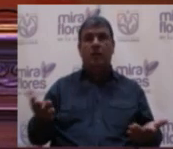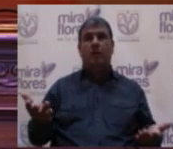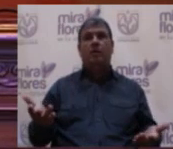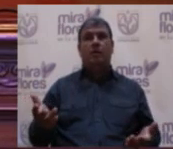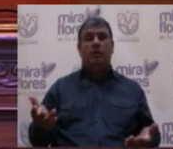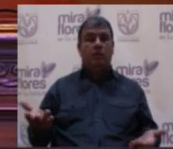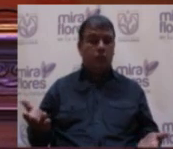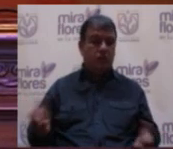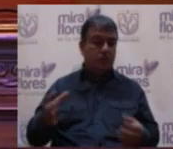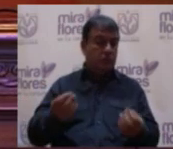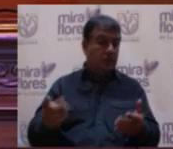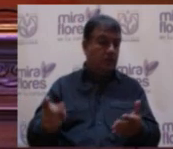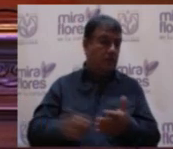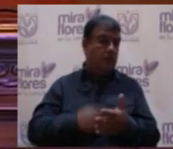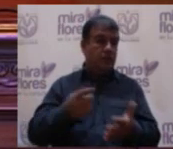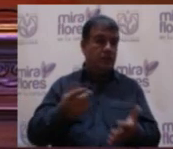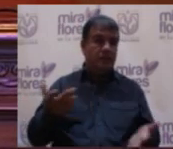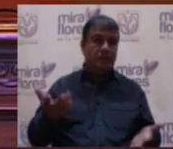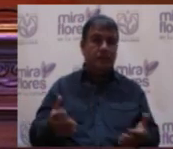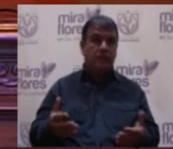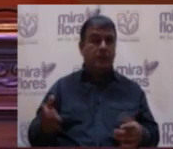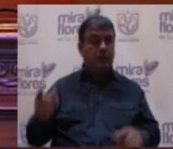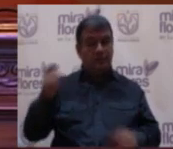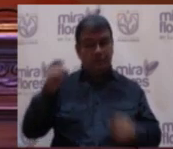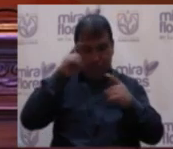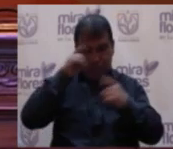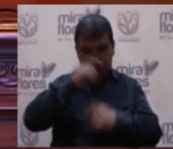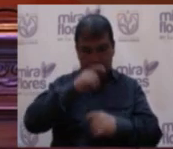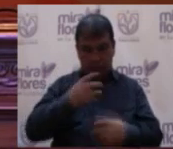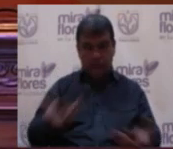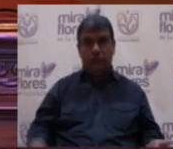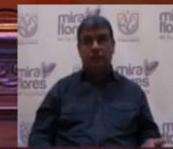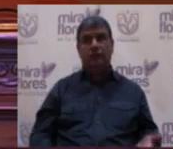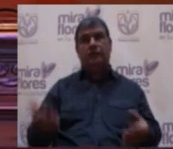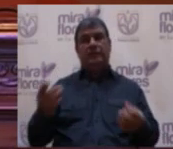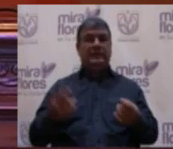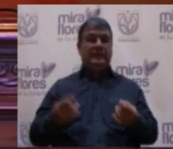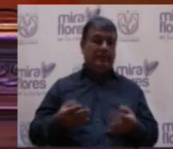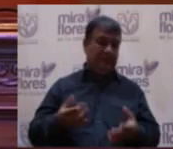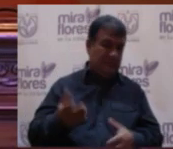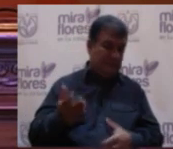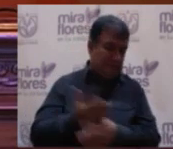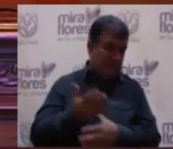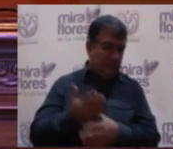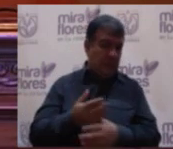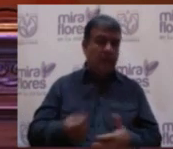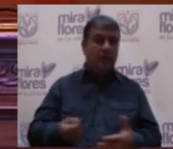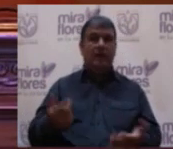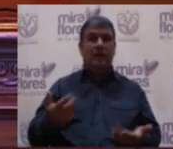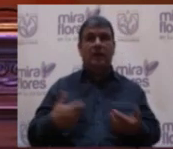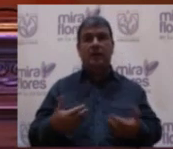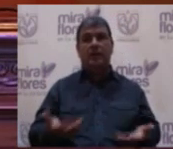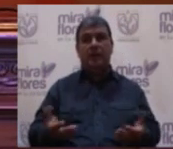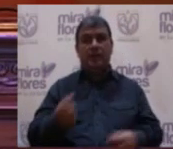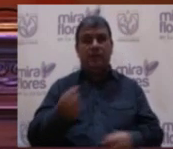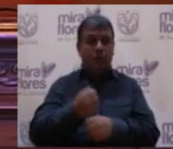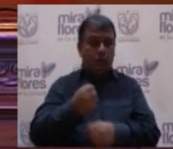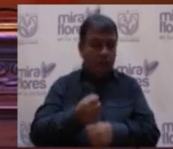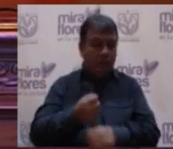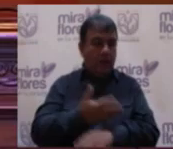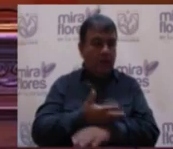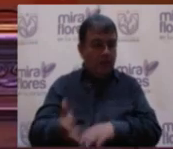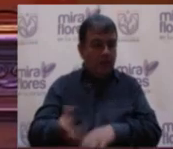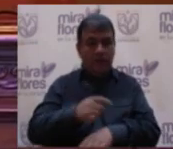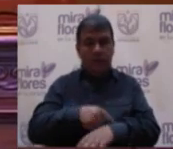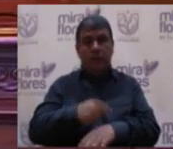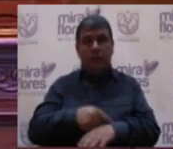público muchas veces es una odisea, una cosa tortuosa, una cosa que cuesta mucho trabajo. Y lo que